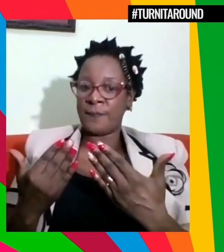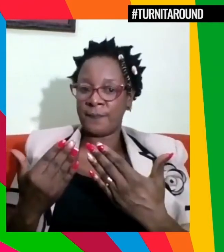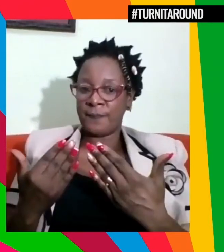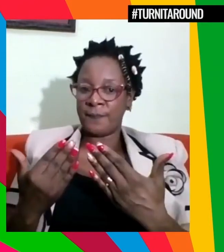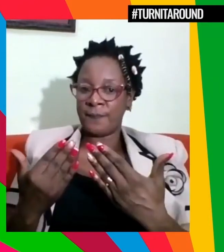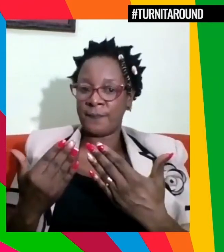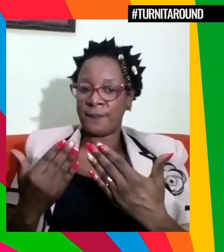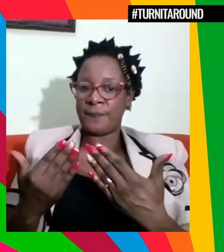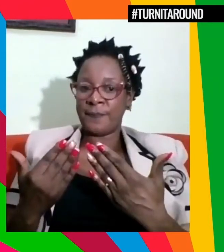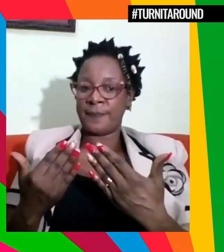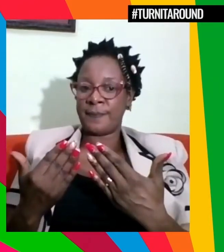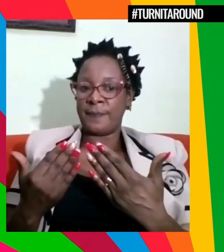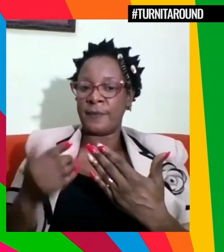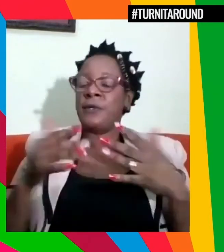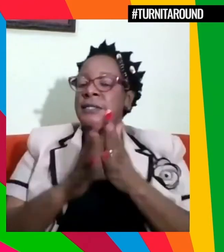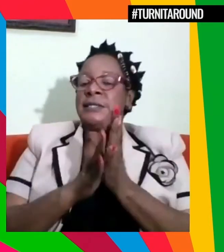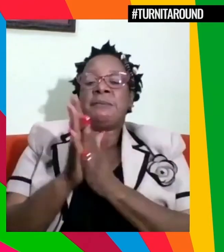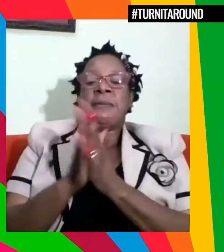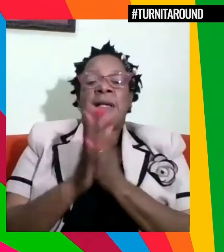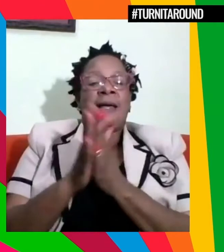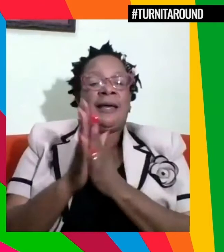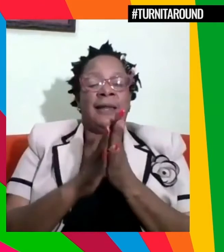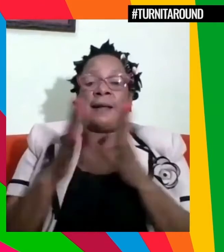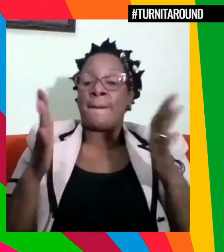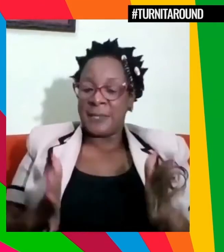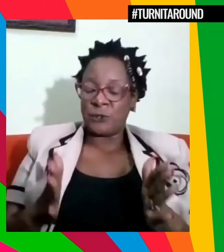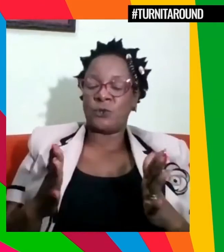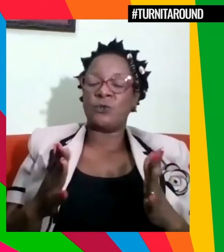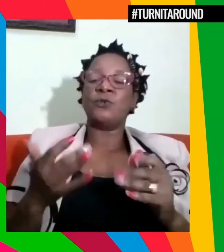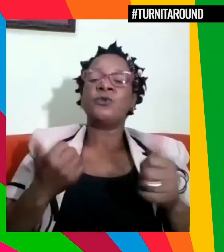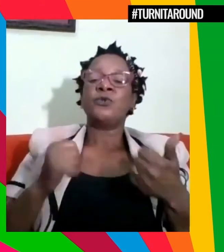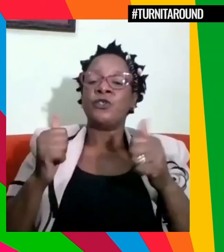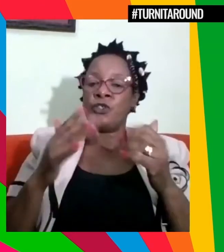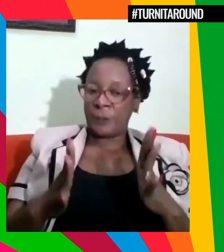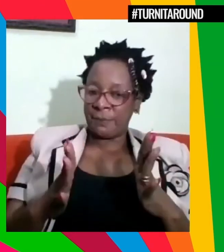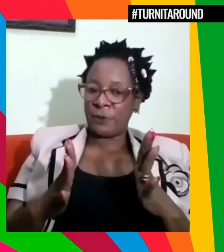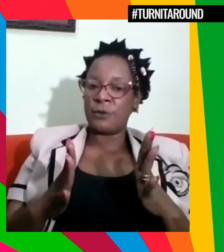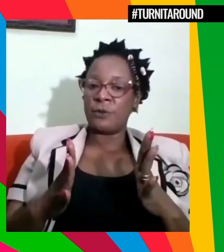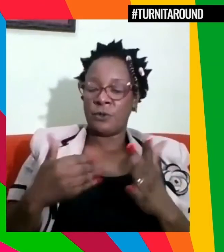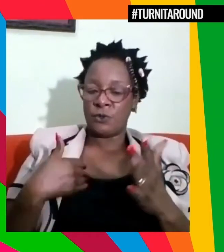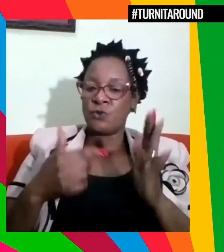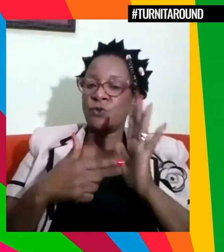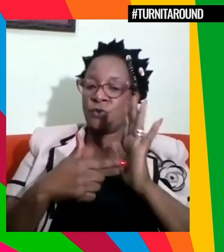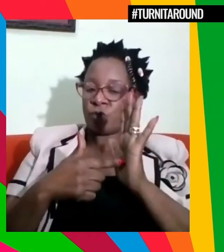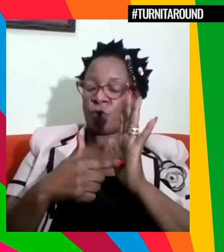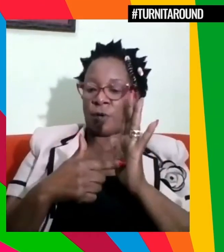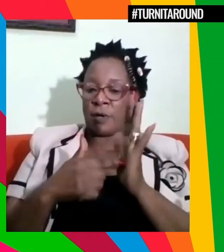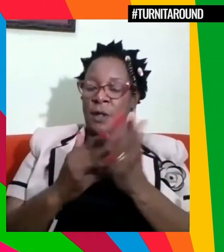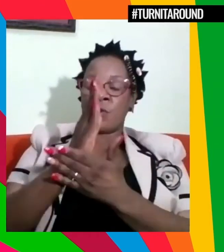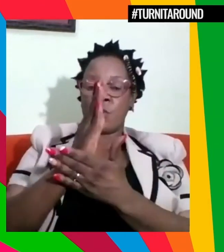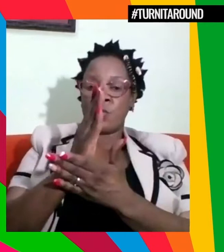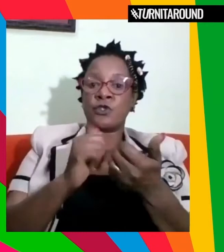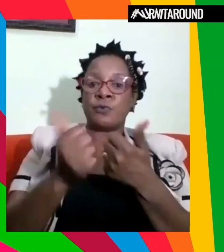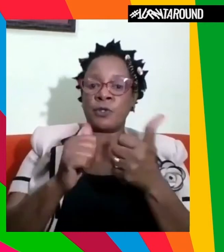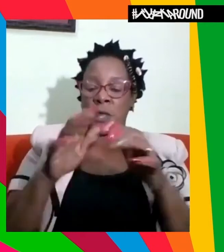inspiradora. Eres una defensora, una campeona, y muestras con el deporte cómo las personas